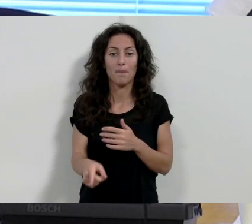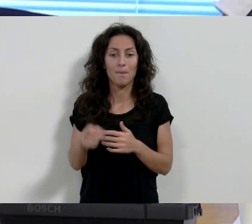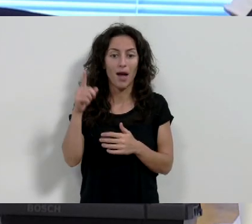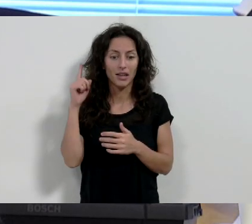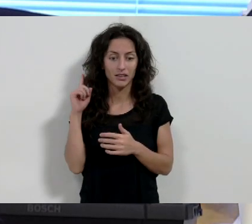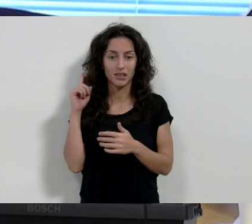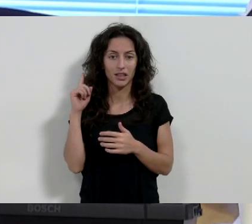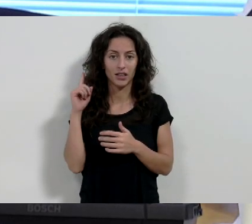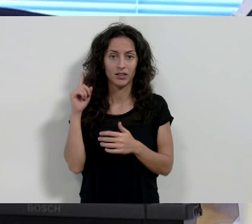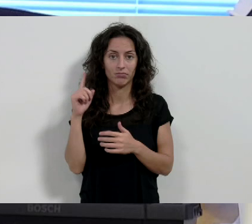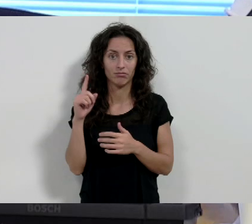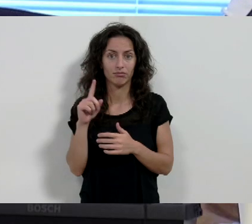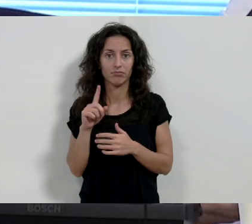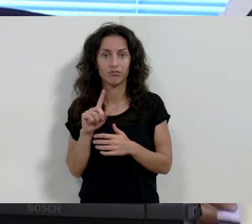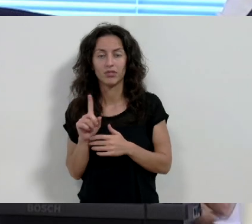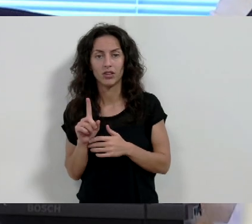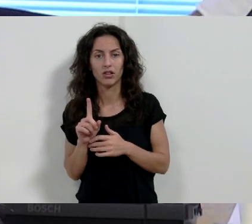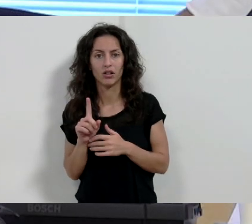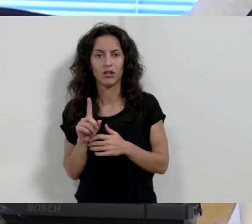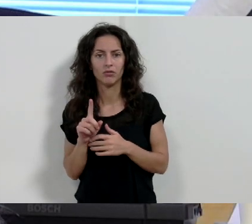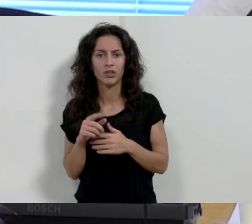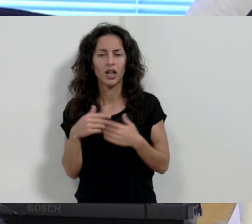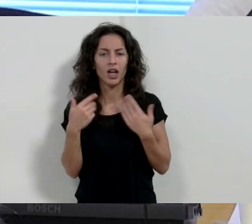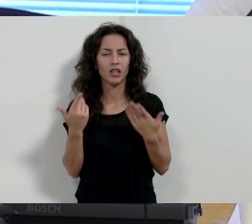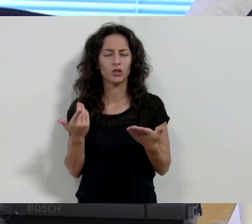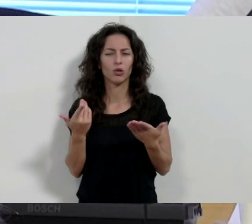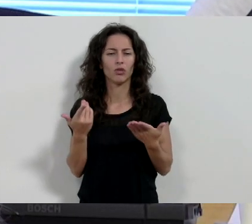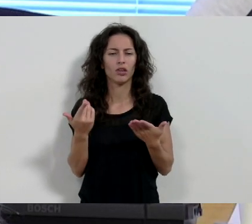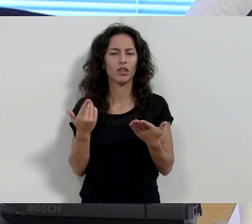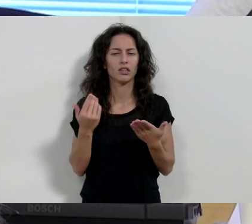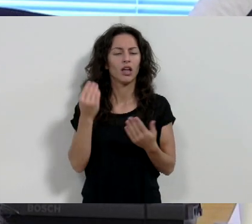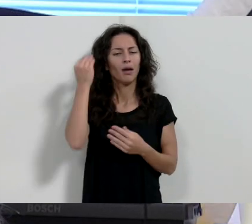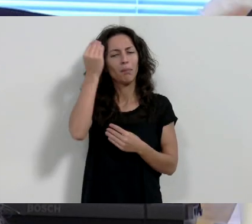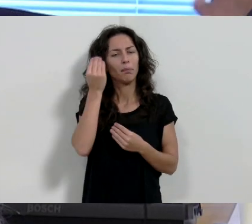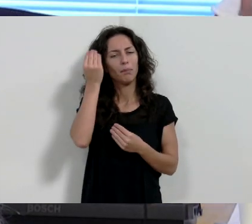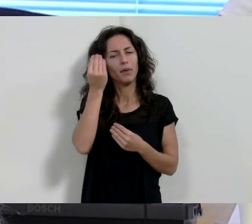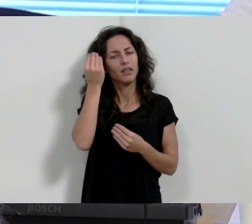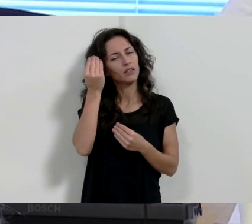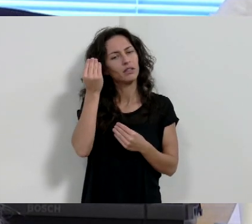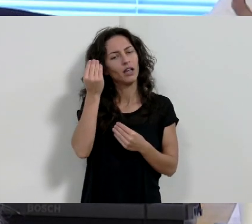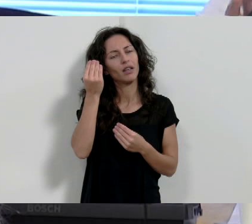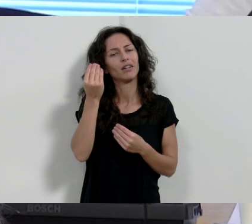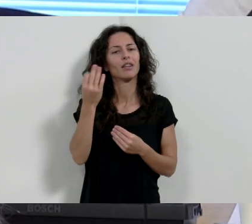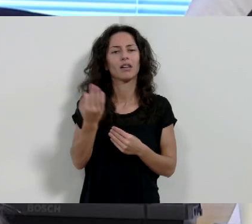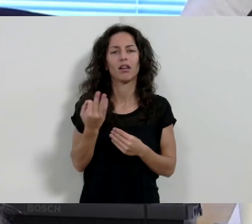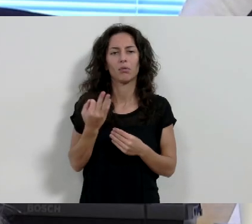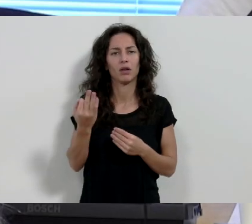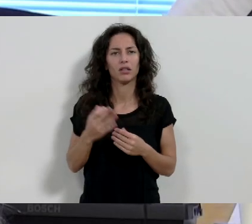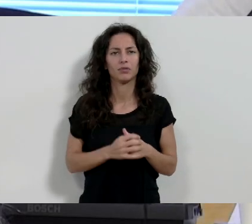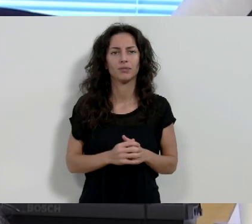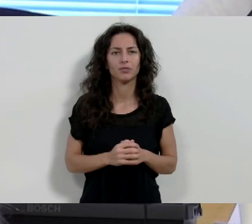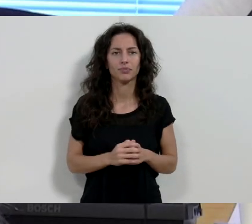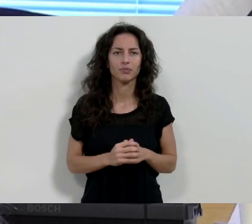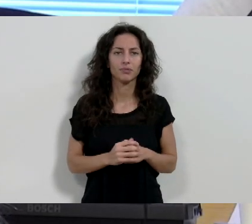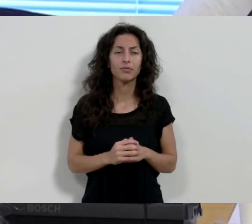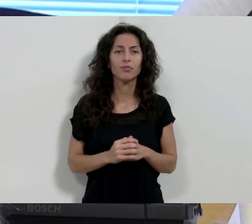sea. También tengo que destacar, porque así lo hemos denunciado en varias ocasiones desde este grupo municipal, que no se pueden incrementar